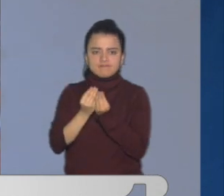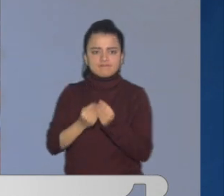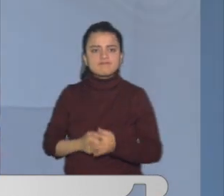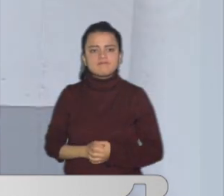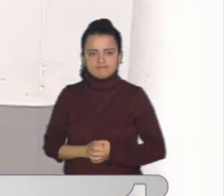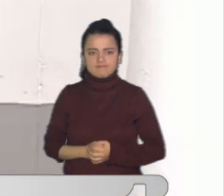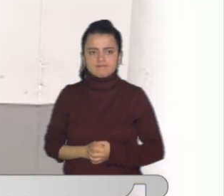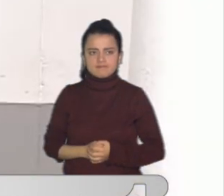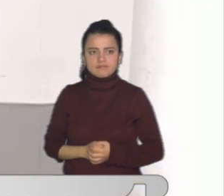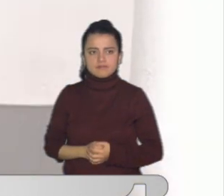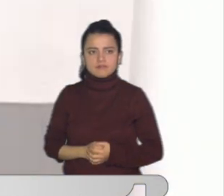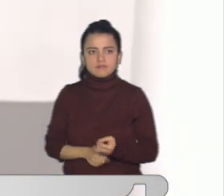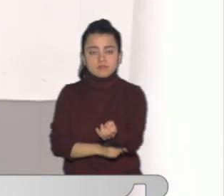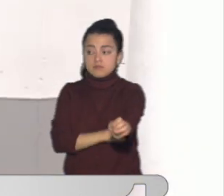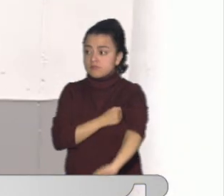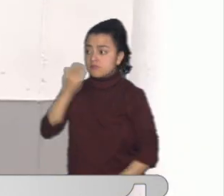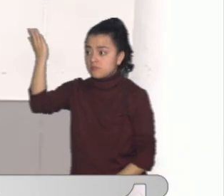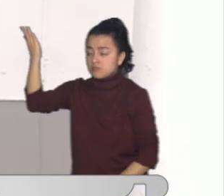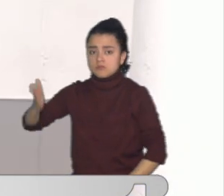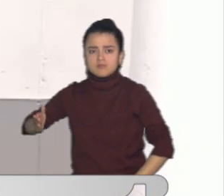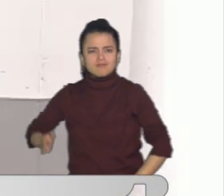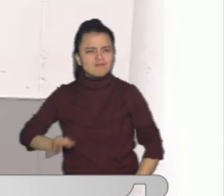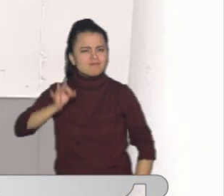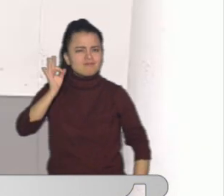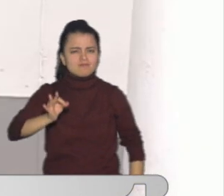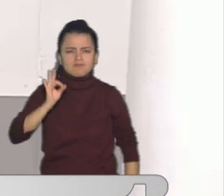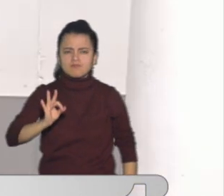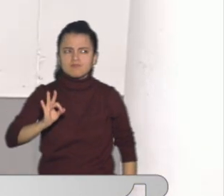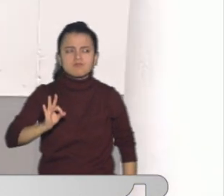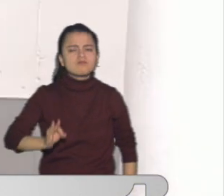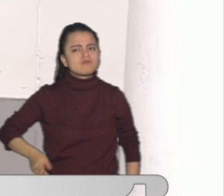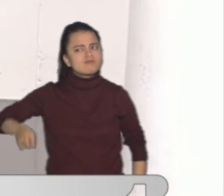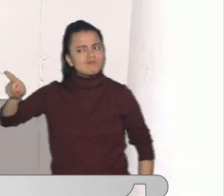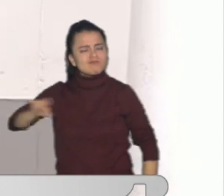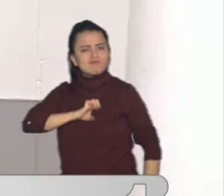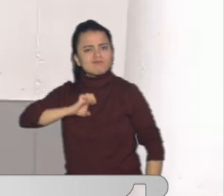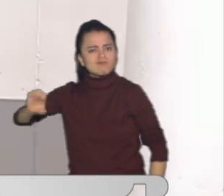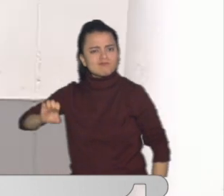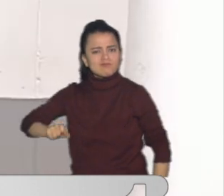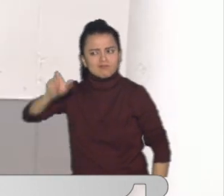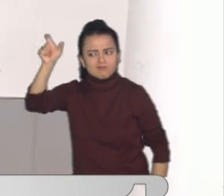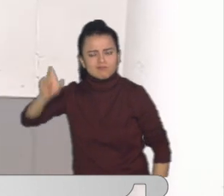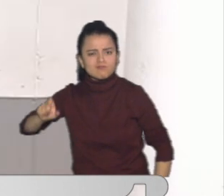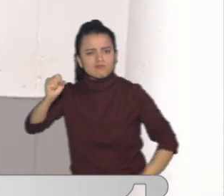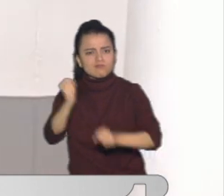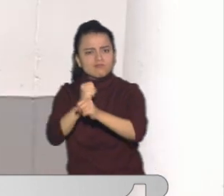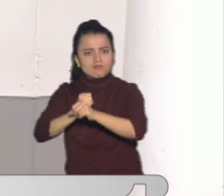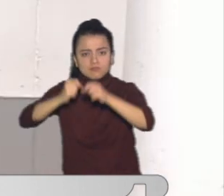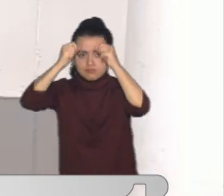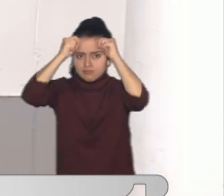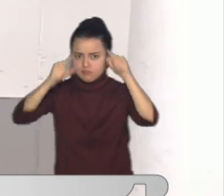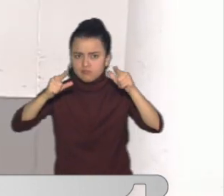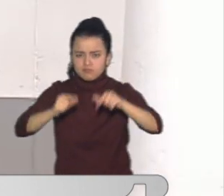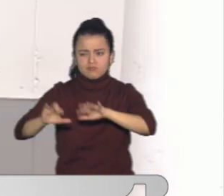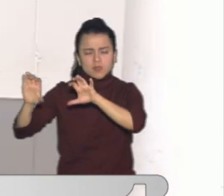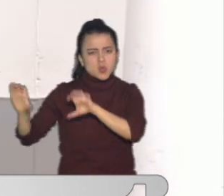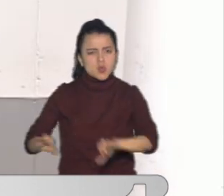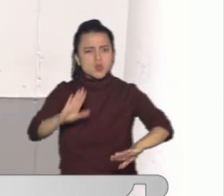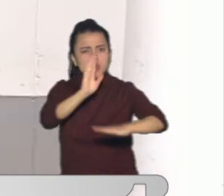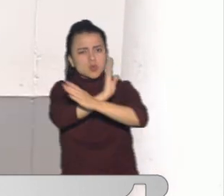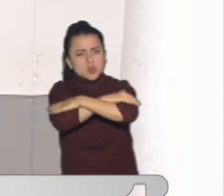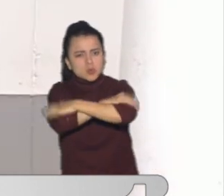compañeras. La patrullera Andri Merlano siempre se caracterizó por ser una excelente funcionaria, aplicada en su